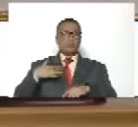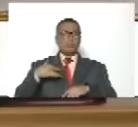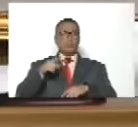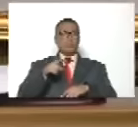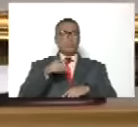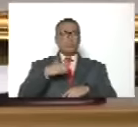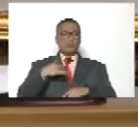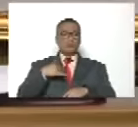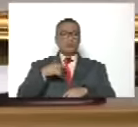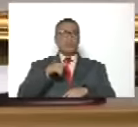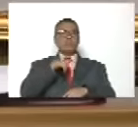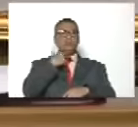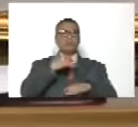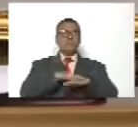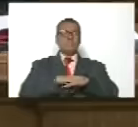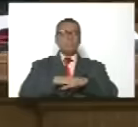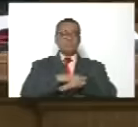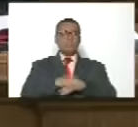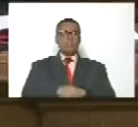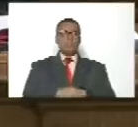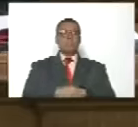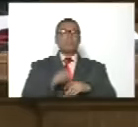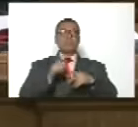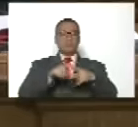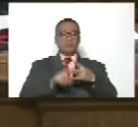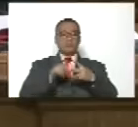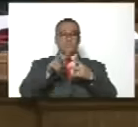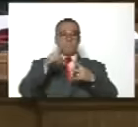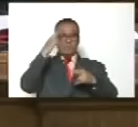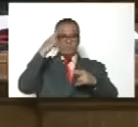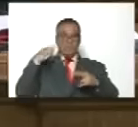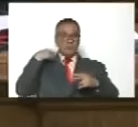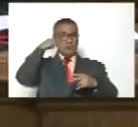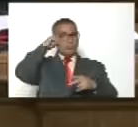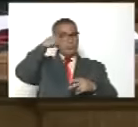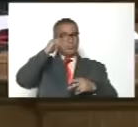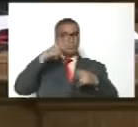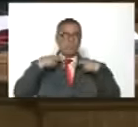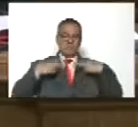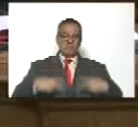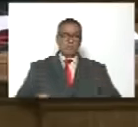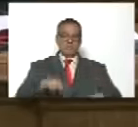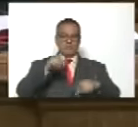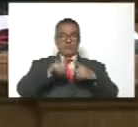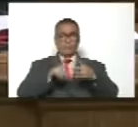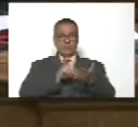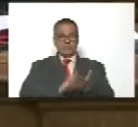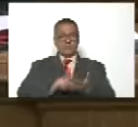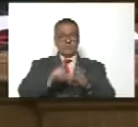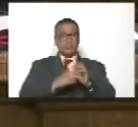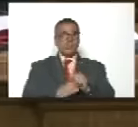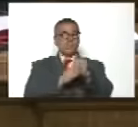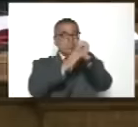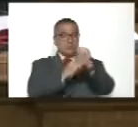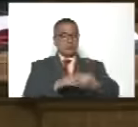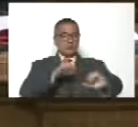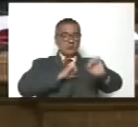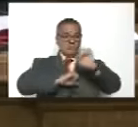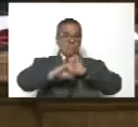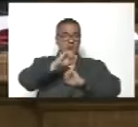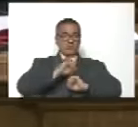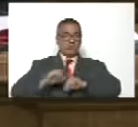¿no? Exacto, presidente. Ok. Segundo, honrar la memoria y vida de estos líderes, defensores de